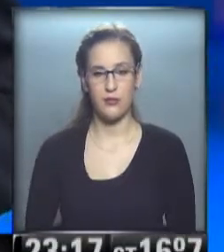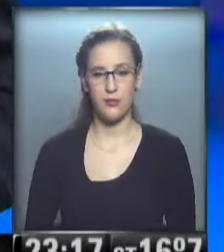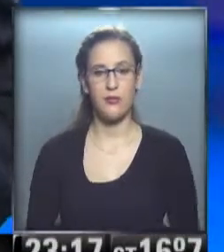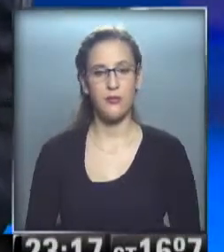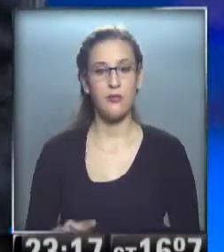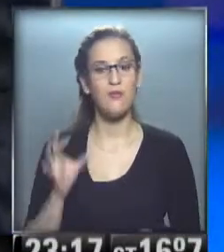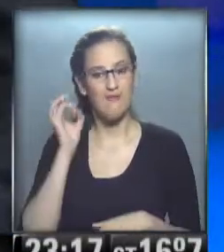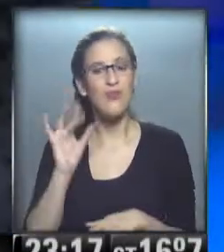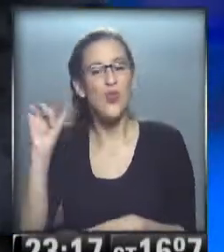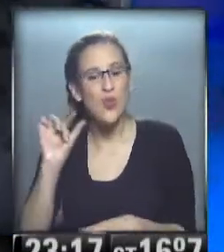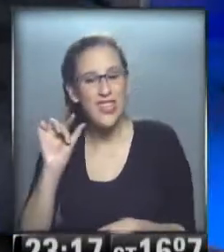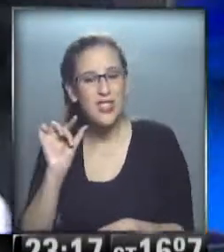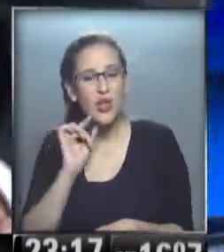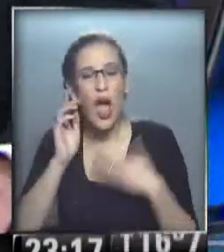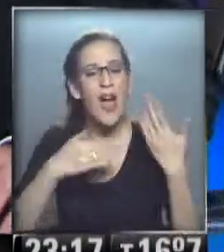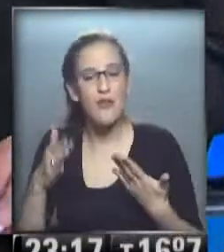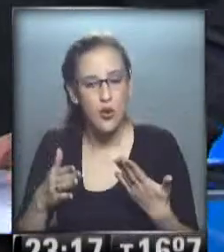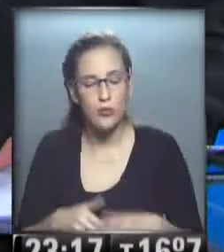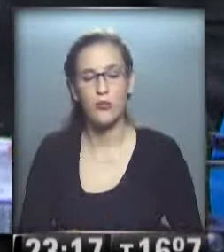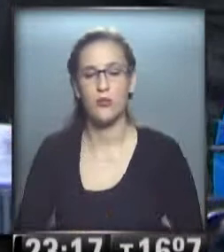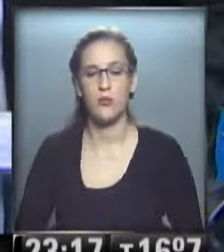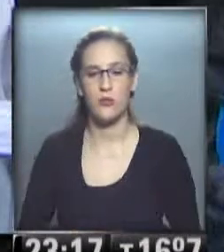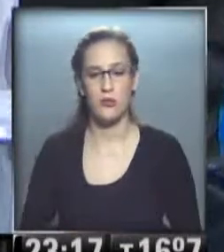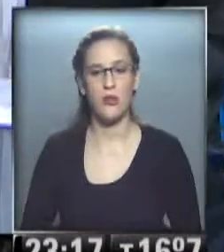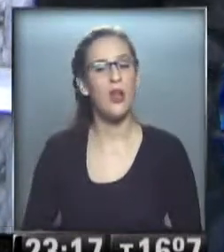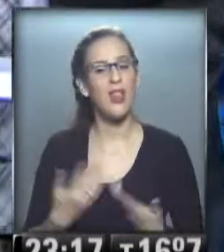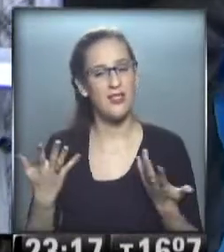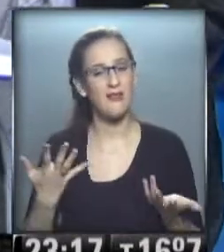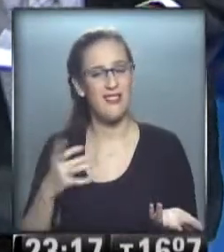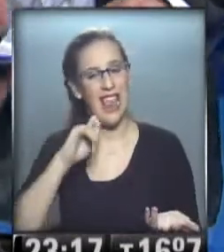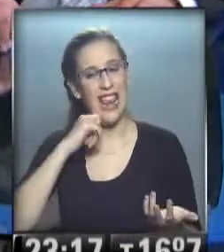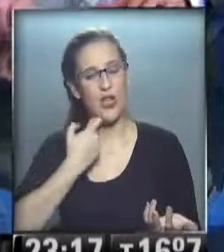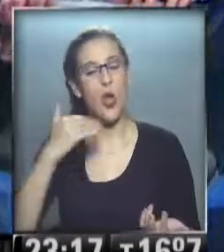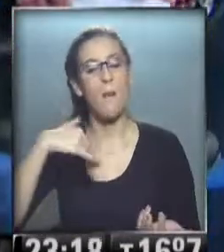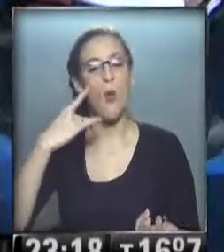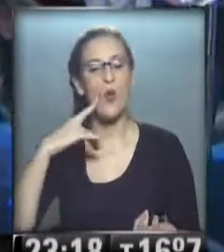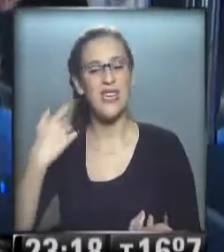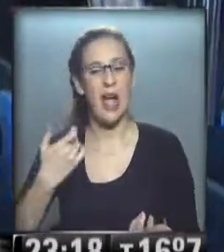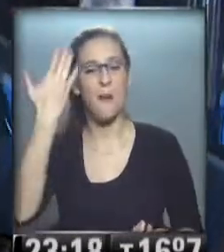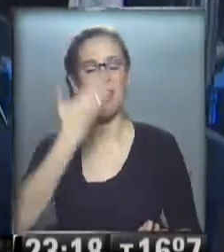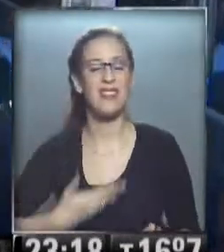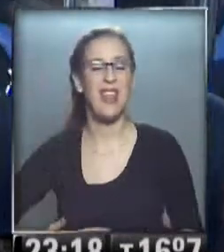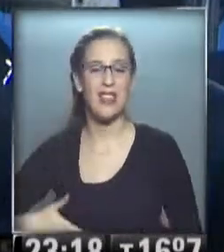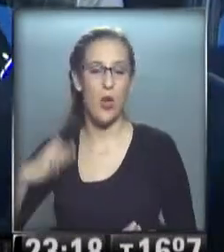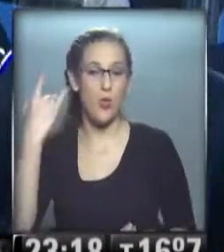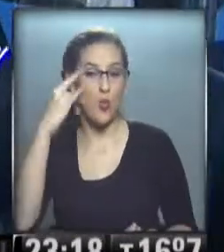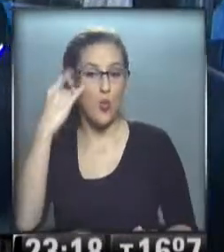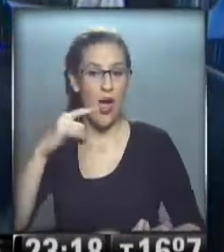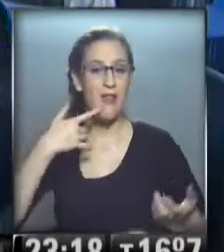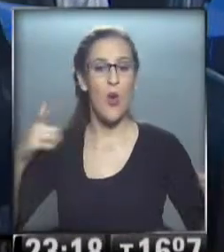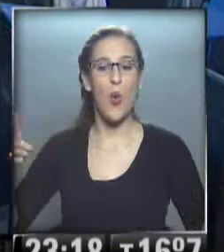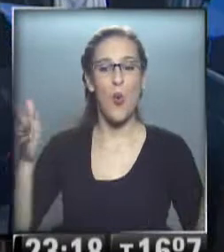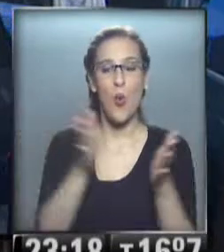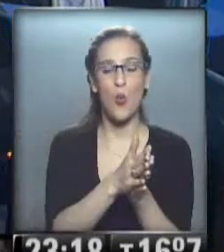Perdón, me tomo unos segunditos, Gaby, antes de pasar sí, a deporte, pero qué lindo ver la Mujica ahí en la Casa Blanca. Uh-huh.